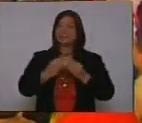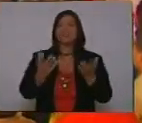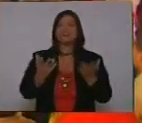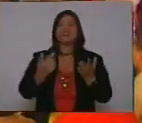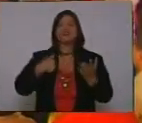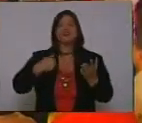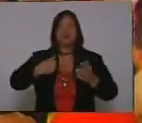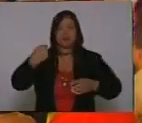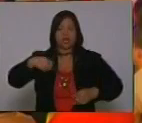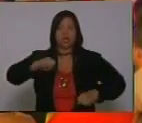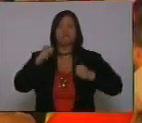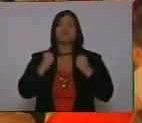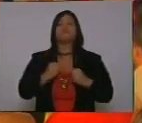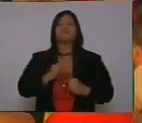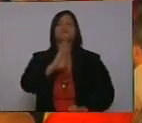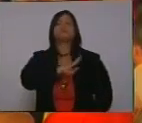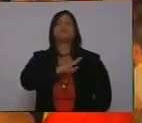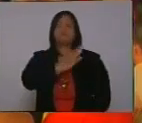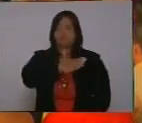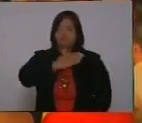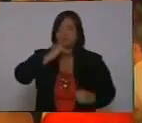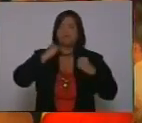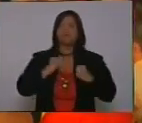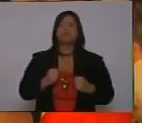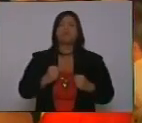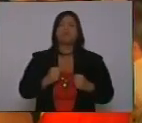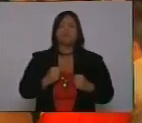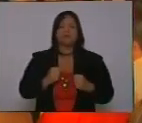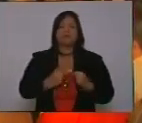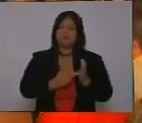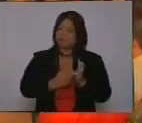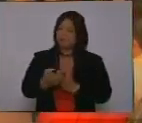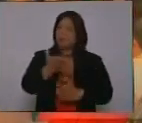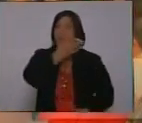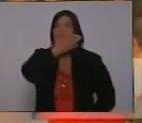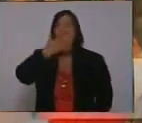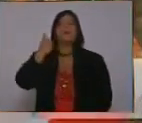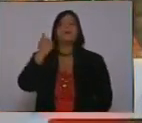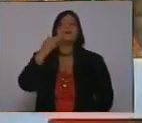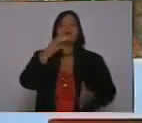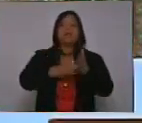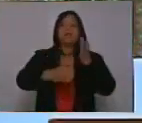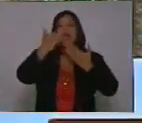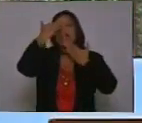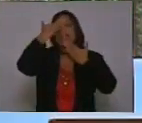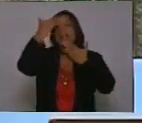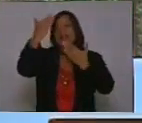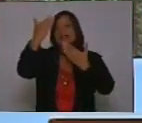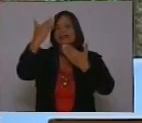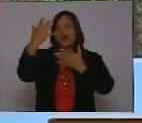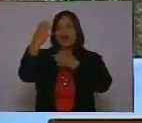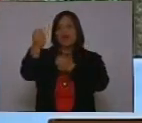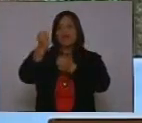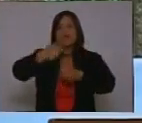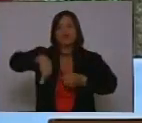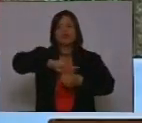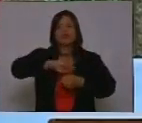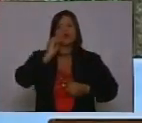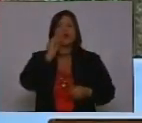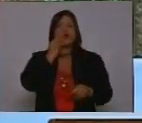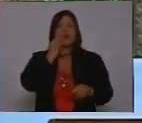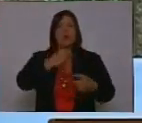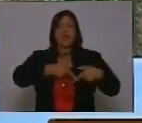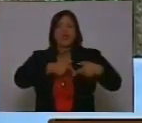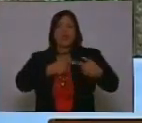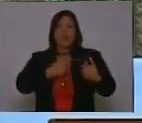tengo toda la certeza que va a ser el mejor. Gracias por confiar en nosotros de